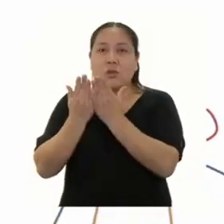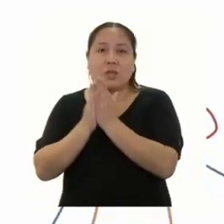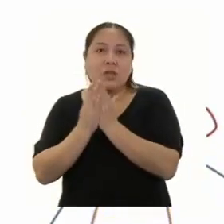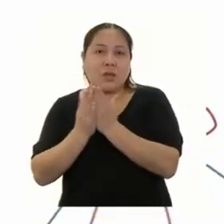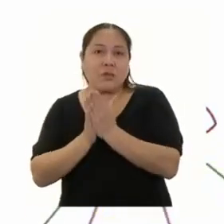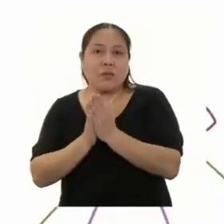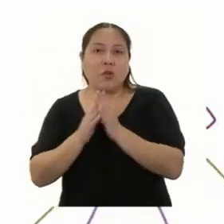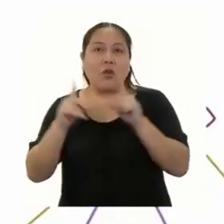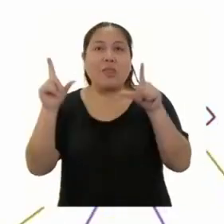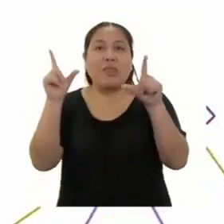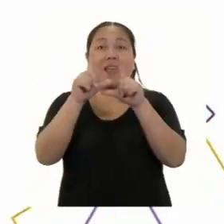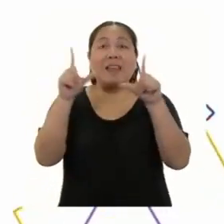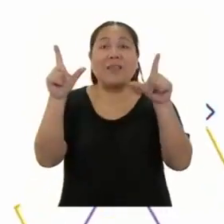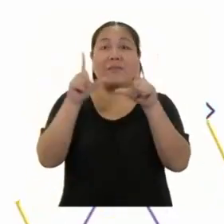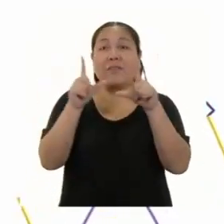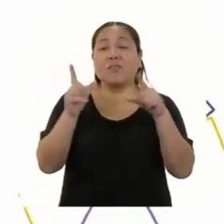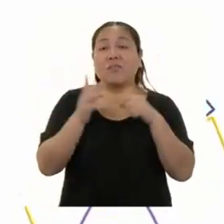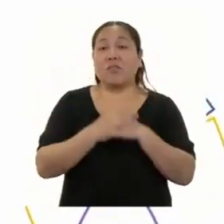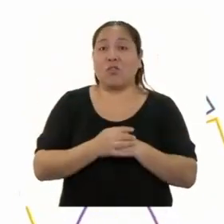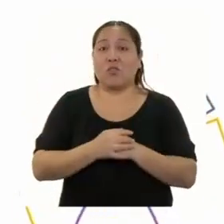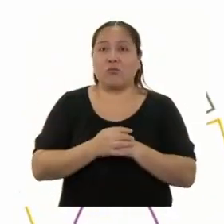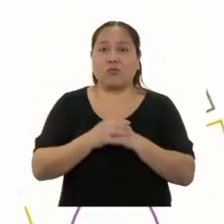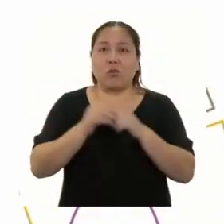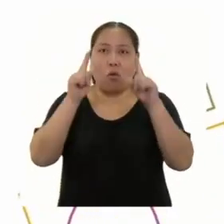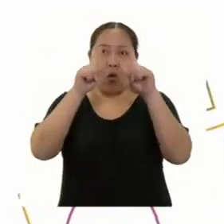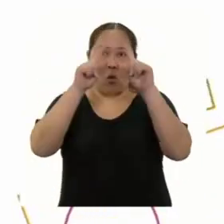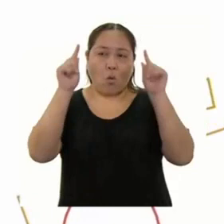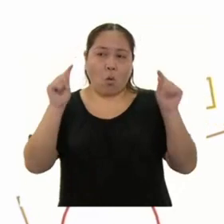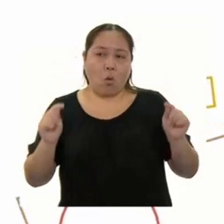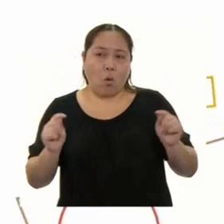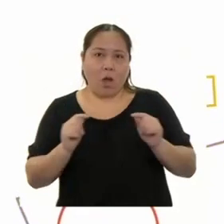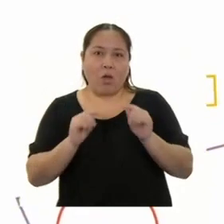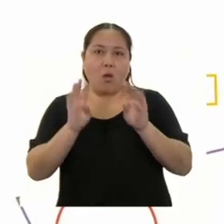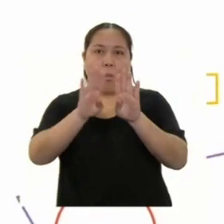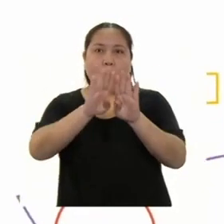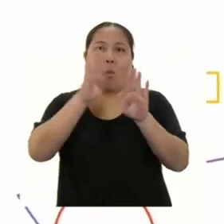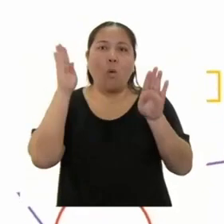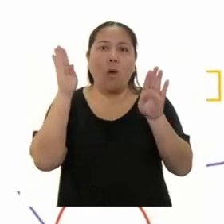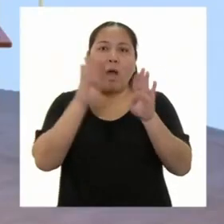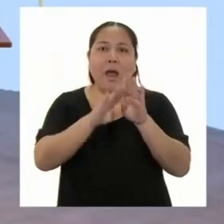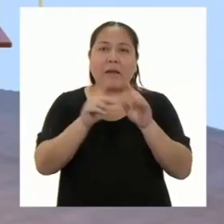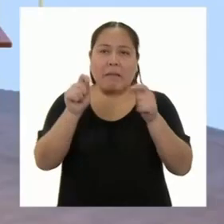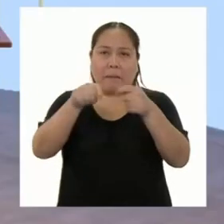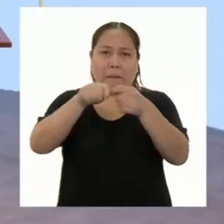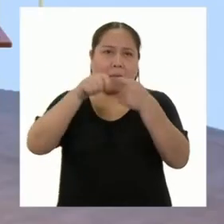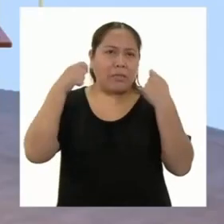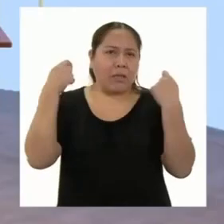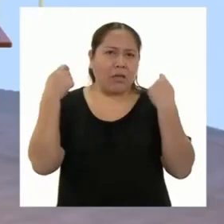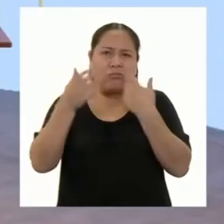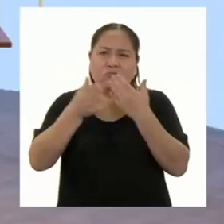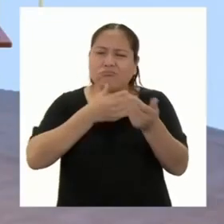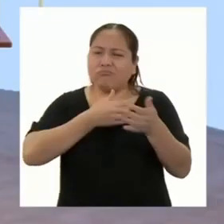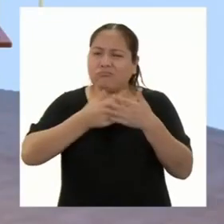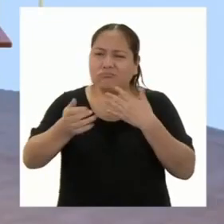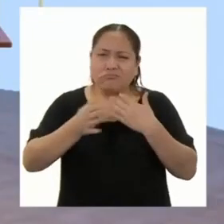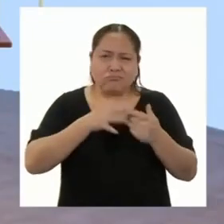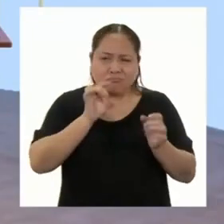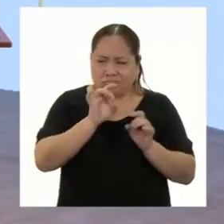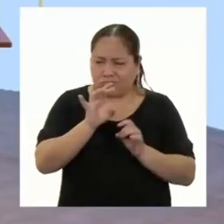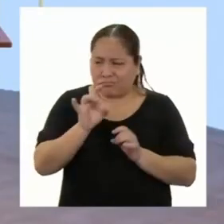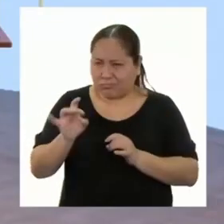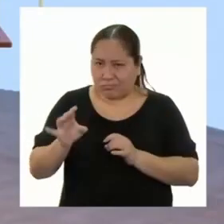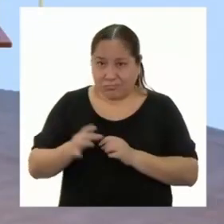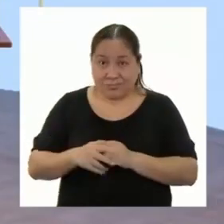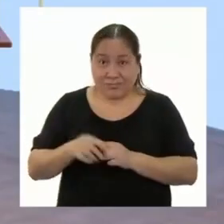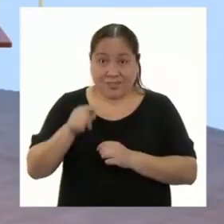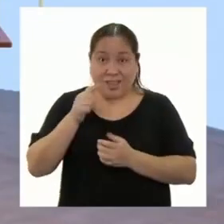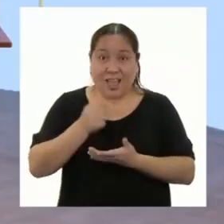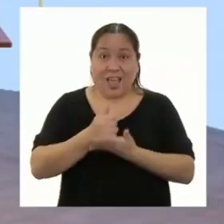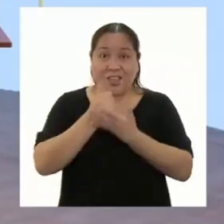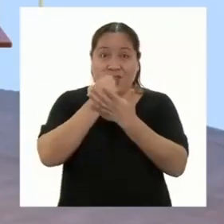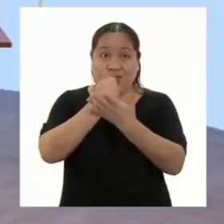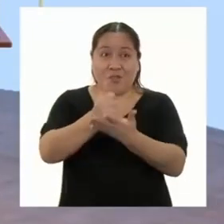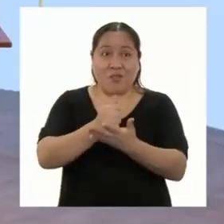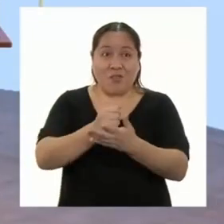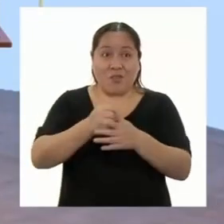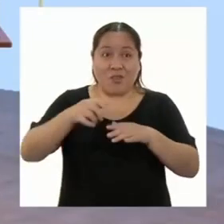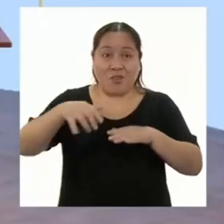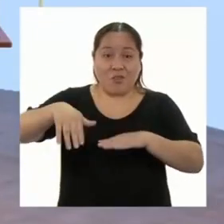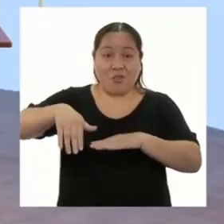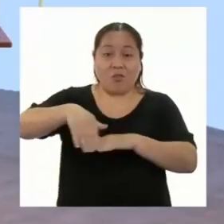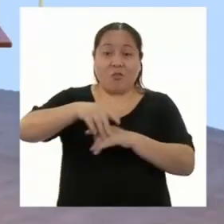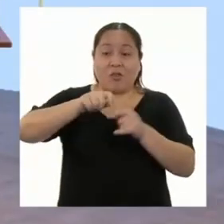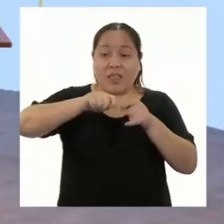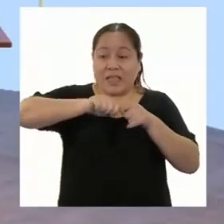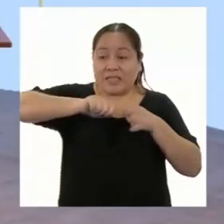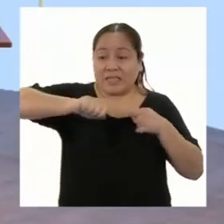el televisor, un cuadro, puerta, ventana, etc. Y con ayuda de una